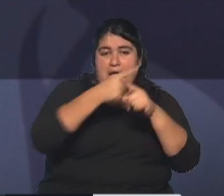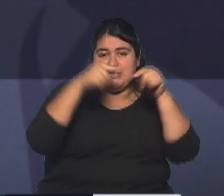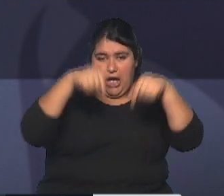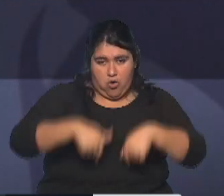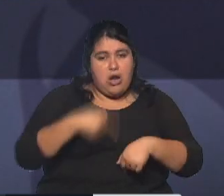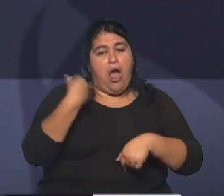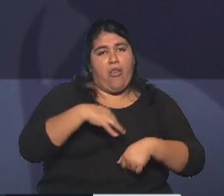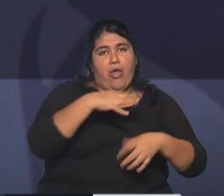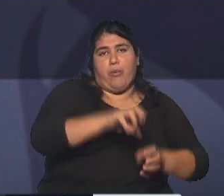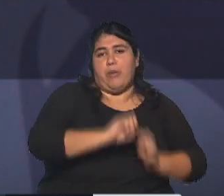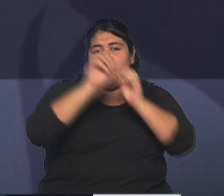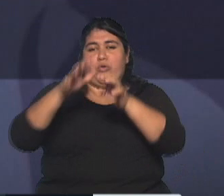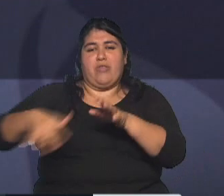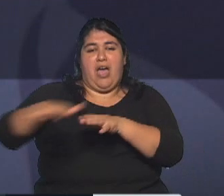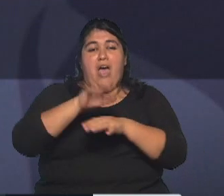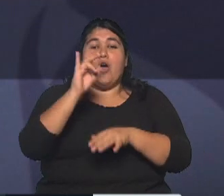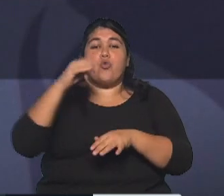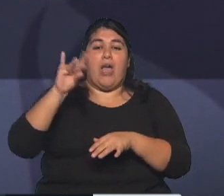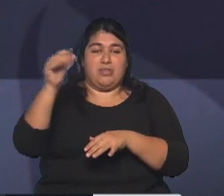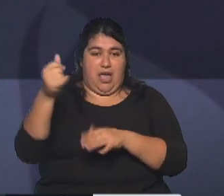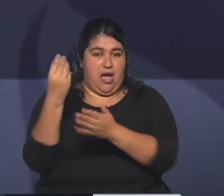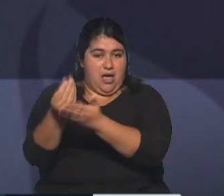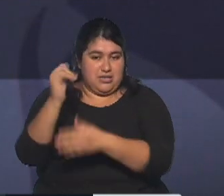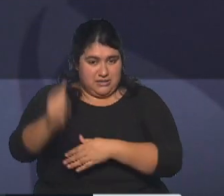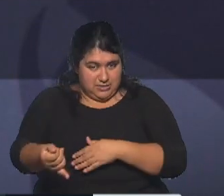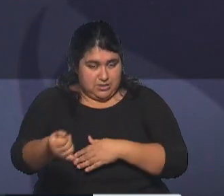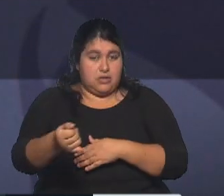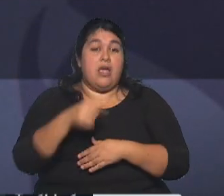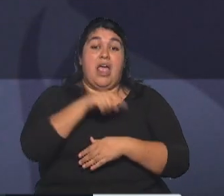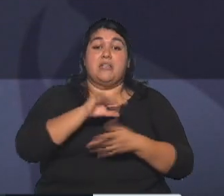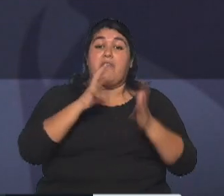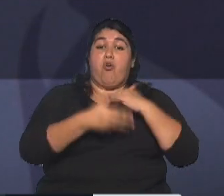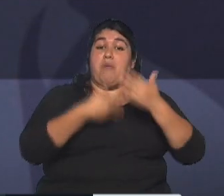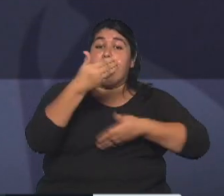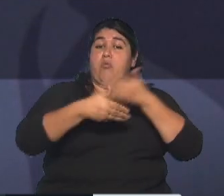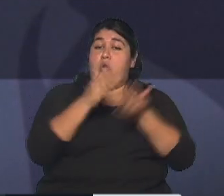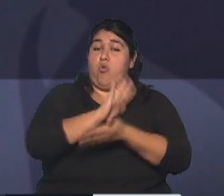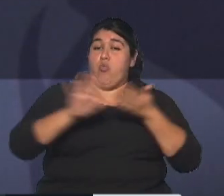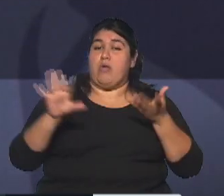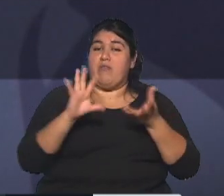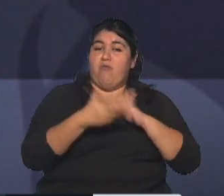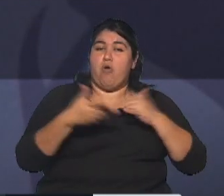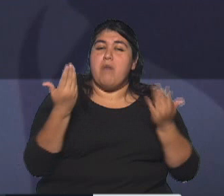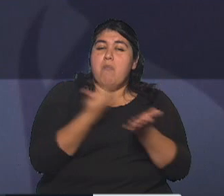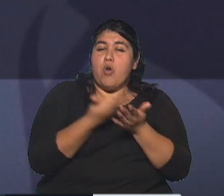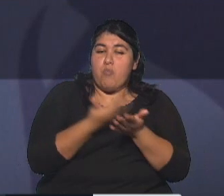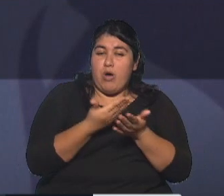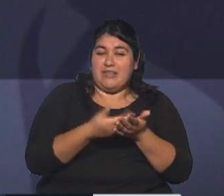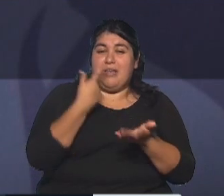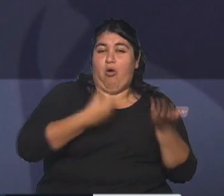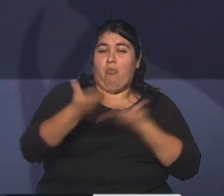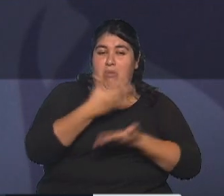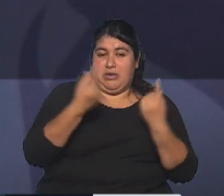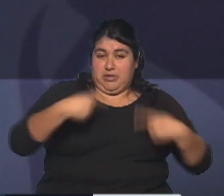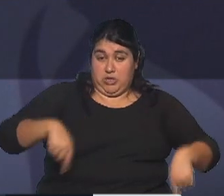relocated to Rwanda. This innovative approach, driven by our shared humanitarian impulse and made possible